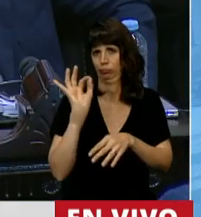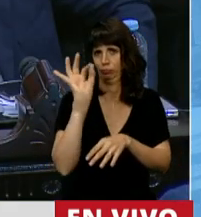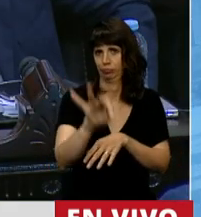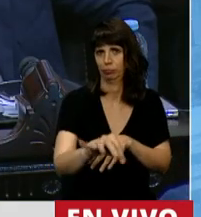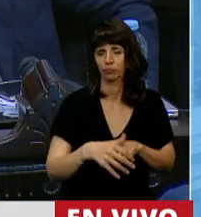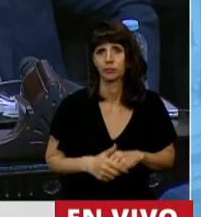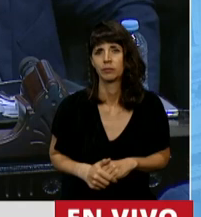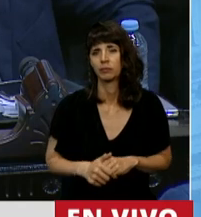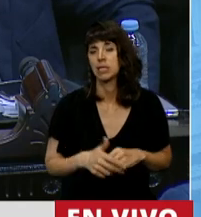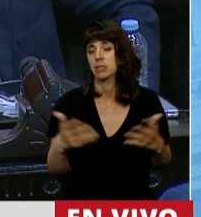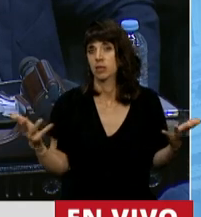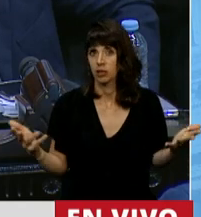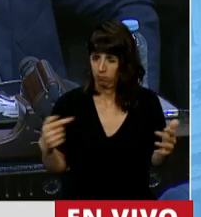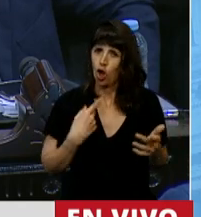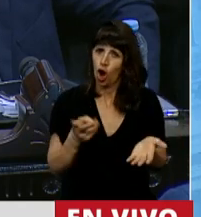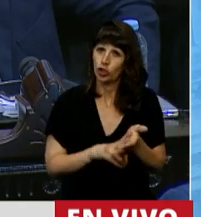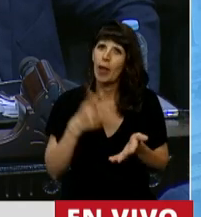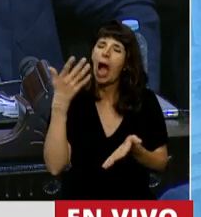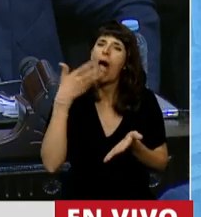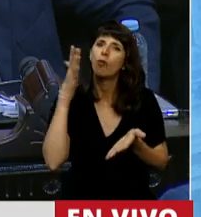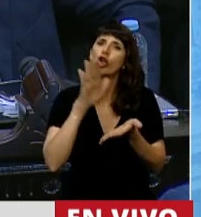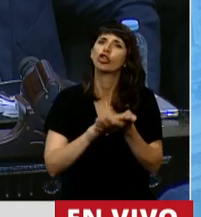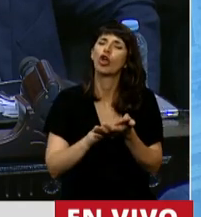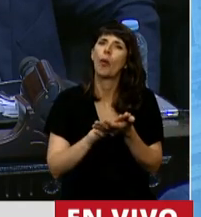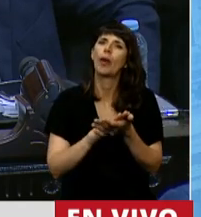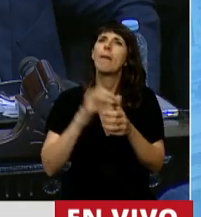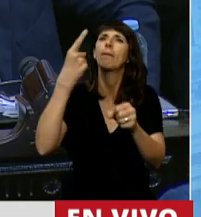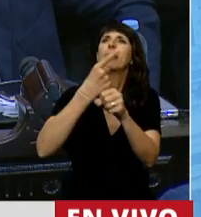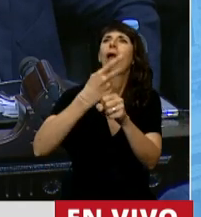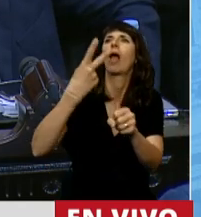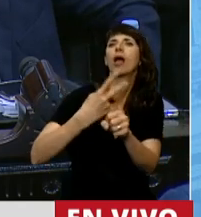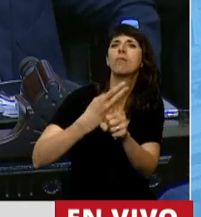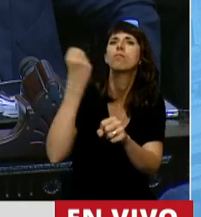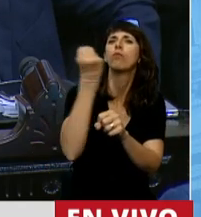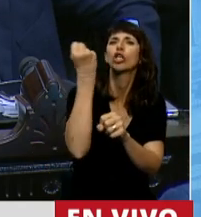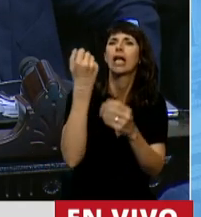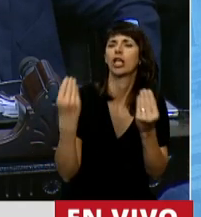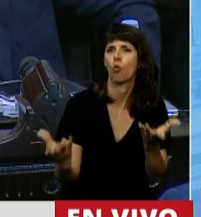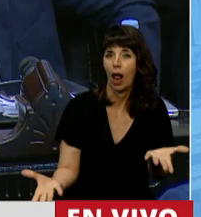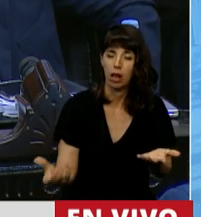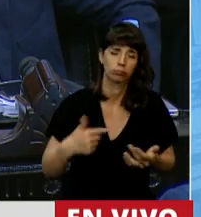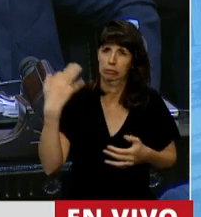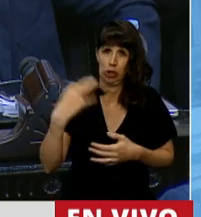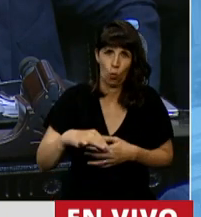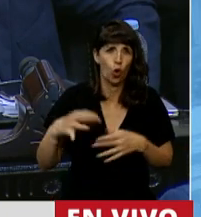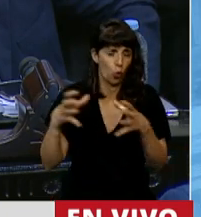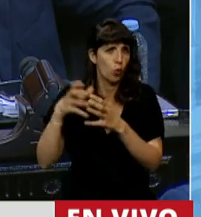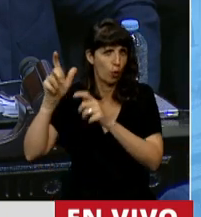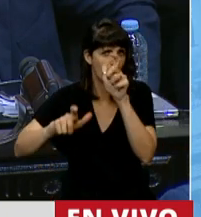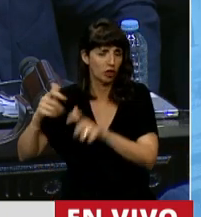Y vuelvo a insistir con las prioridades. No me queda duda que para un sector de la sociedad argentina es una prioridad la discusión del